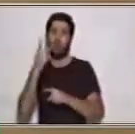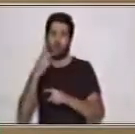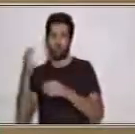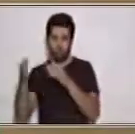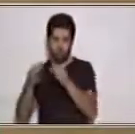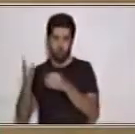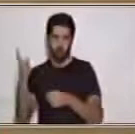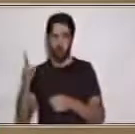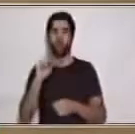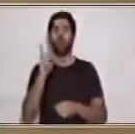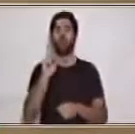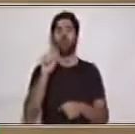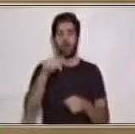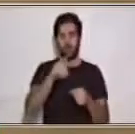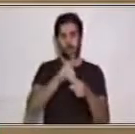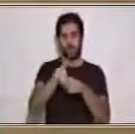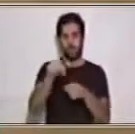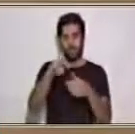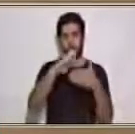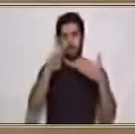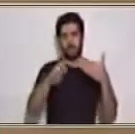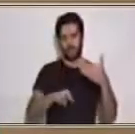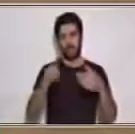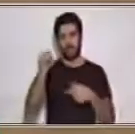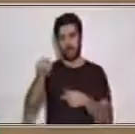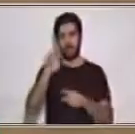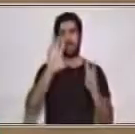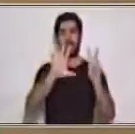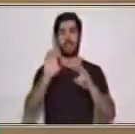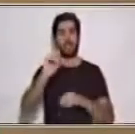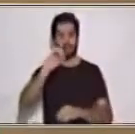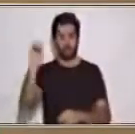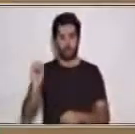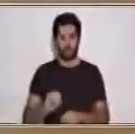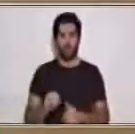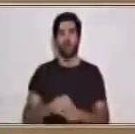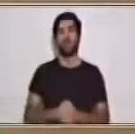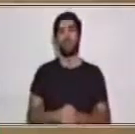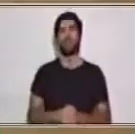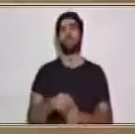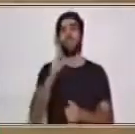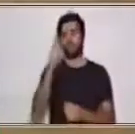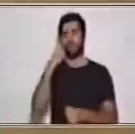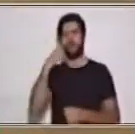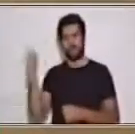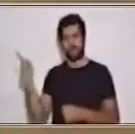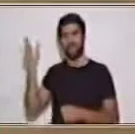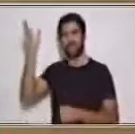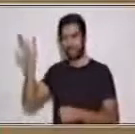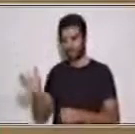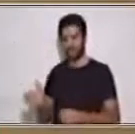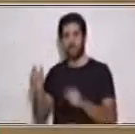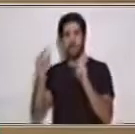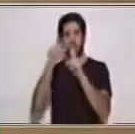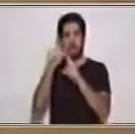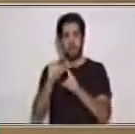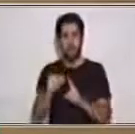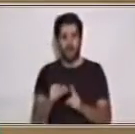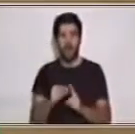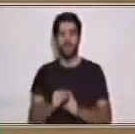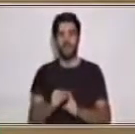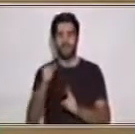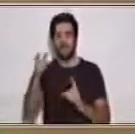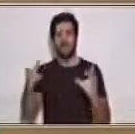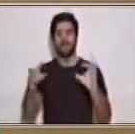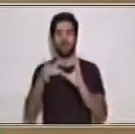encuentran en el territorio petenero. ¿Escuchas y notas la diferencia? Cuando utilizamos los conectores de